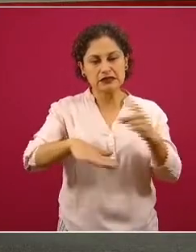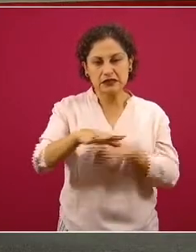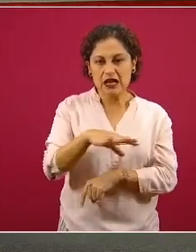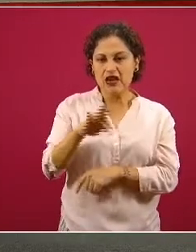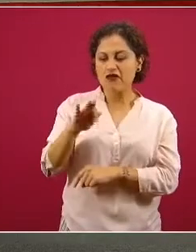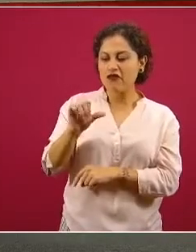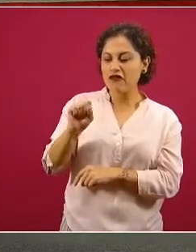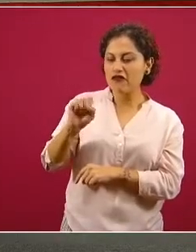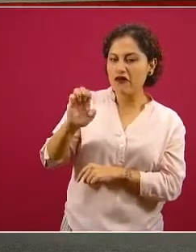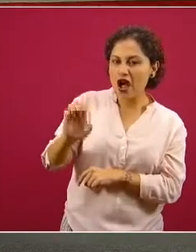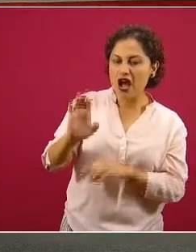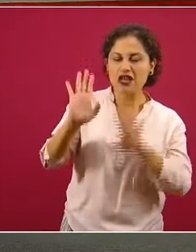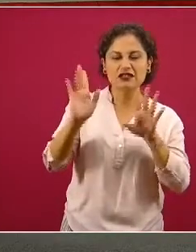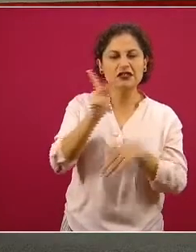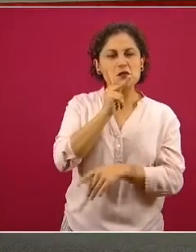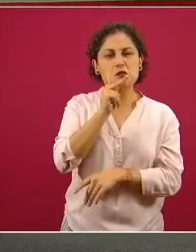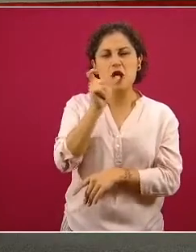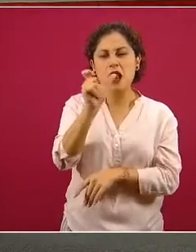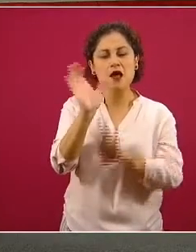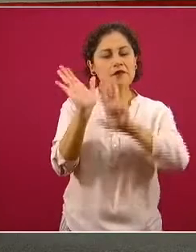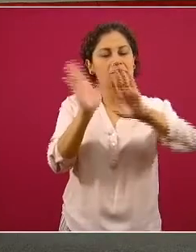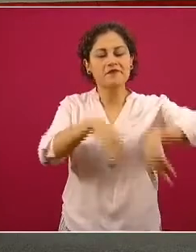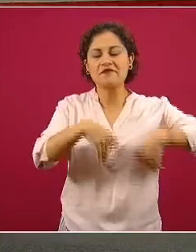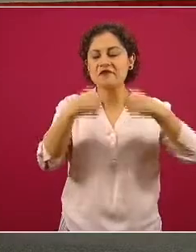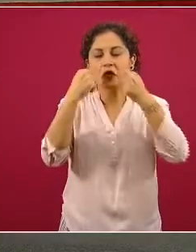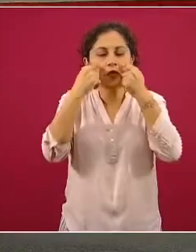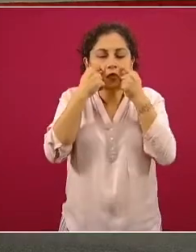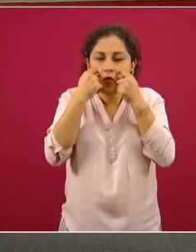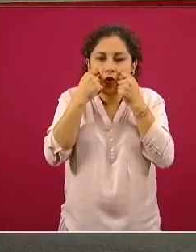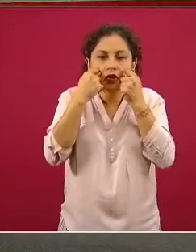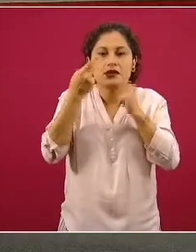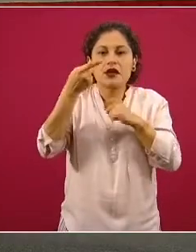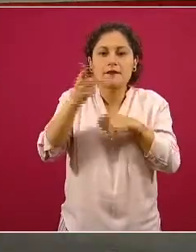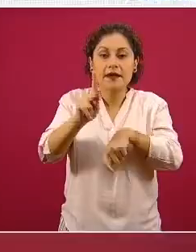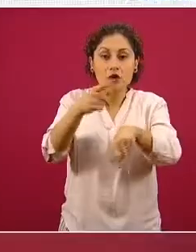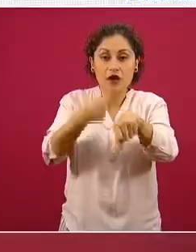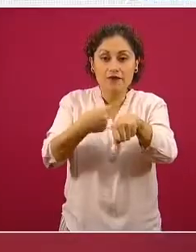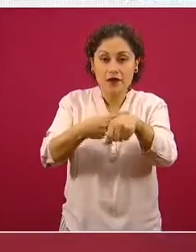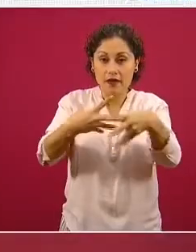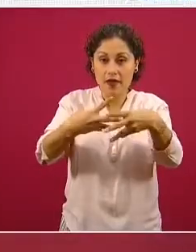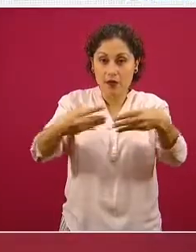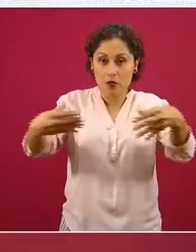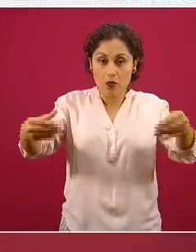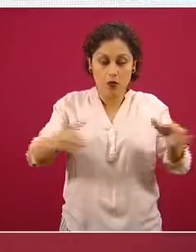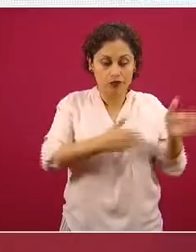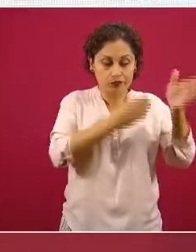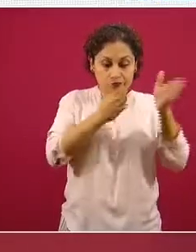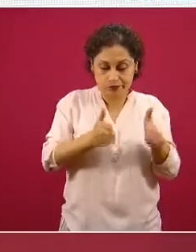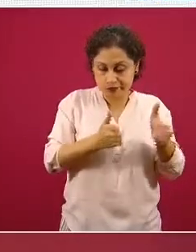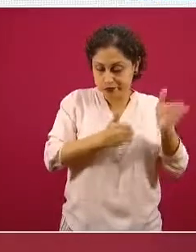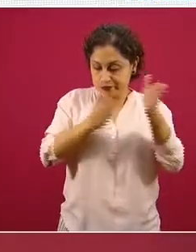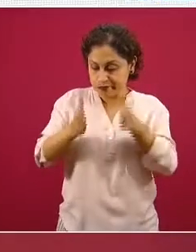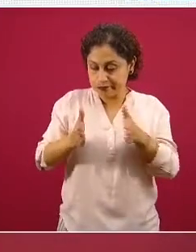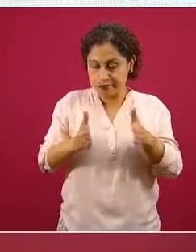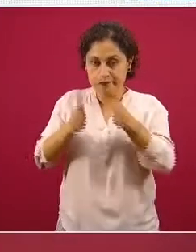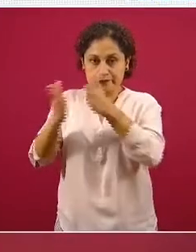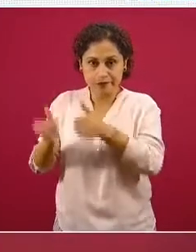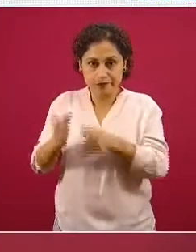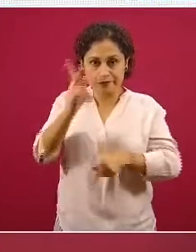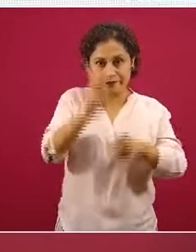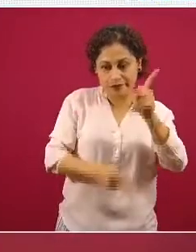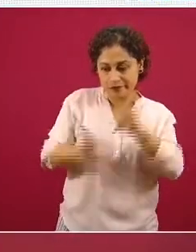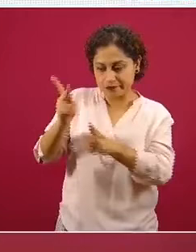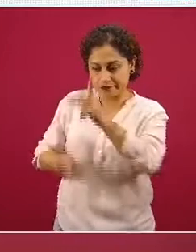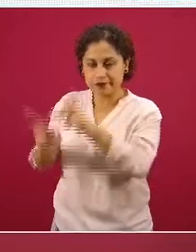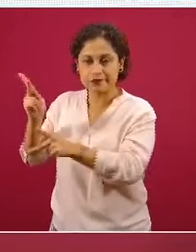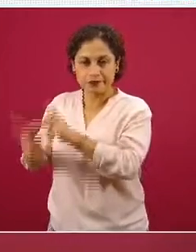tanto el término exacto, son momentos diferentes de la epidemia que se pueden caracterizar por cómo ocurren las cosas, cómo ocurre